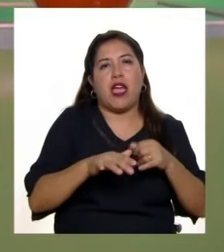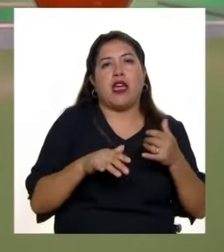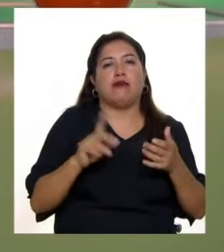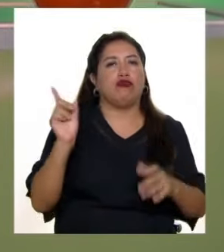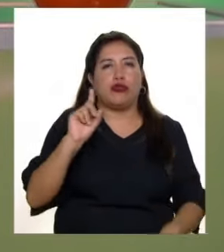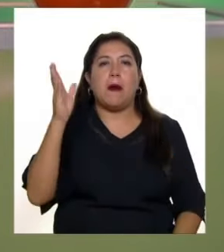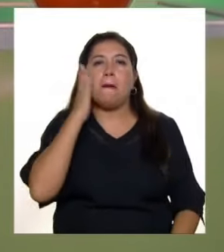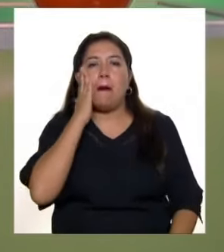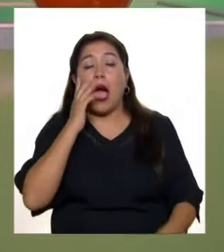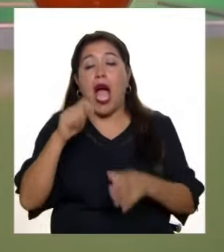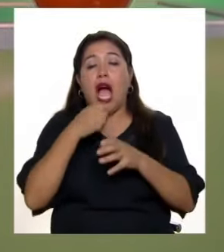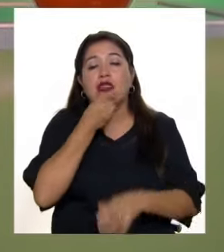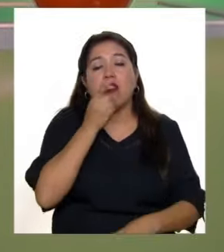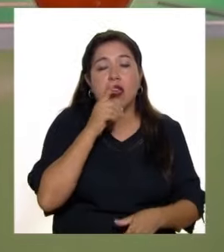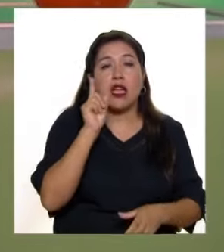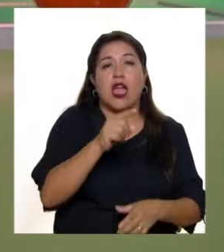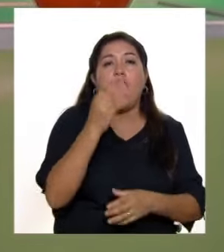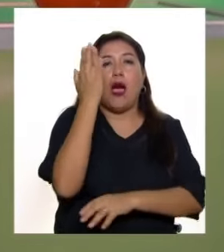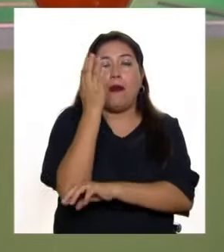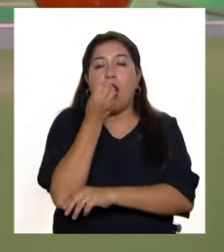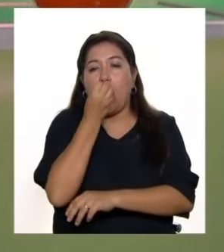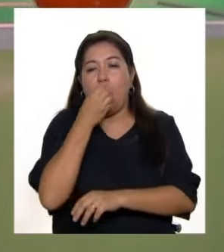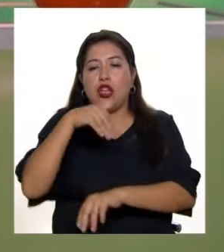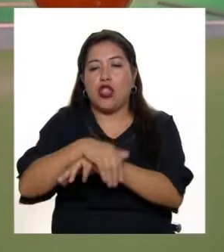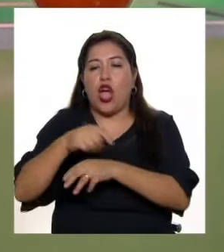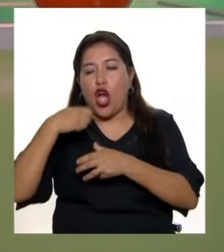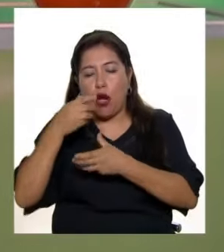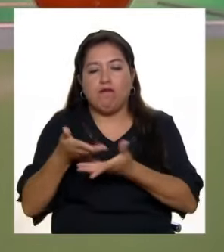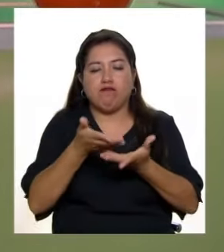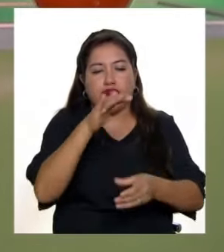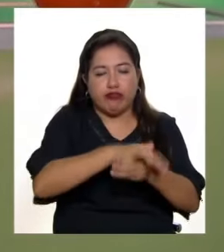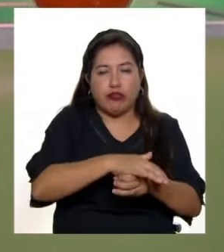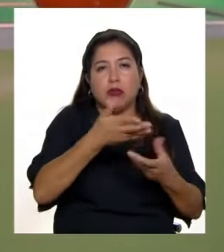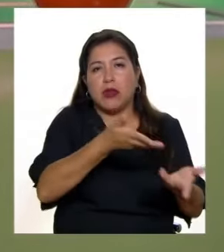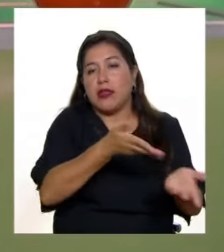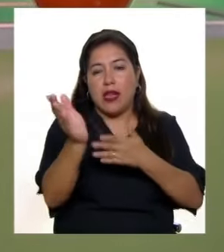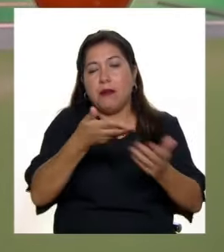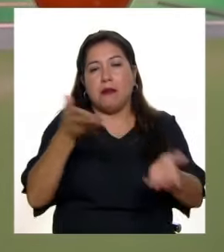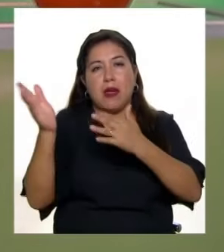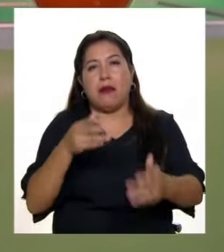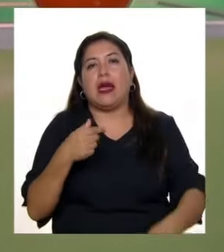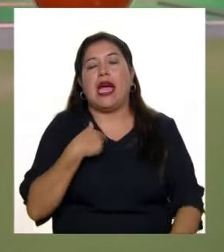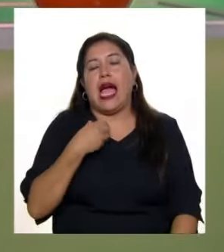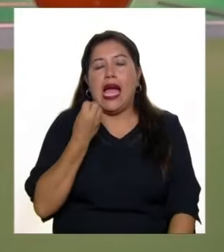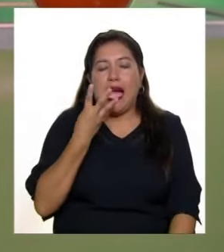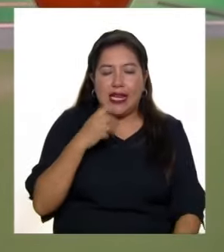está, tu almuerzo está, llévate tu tupper y todo. Y es hermoso poder dejarse